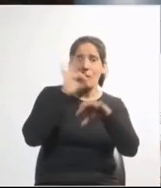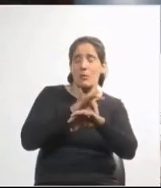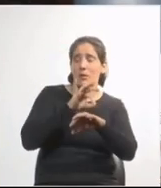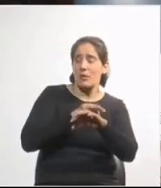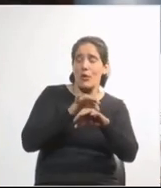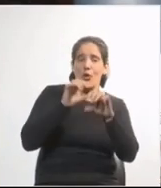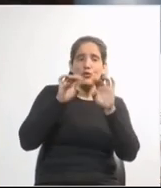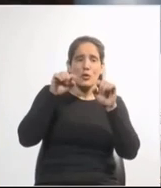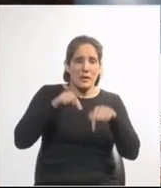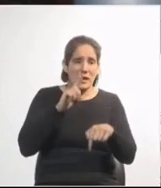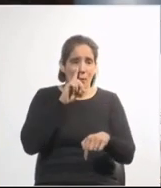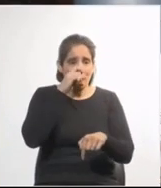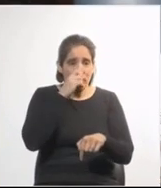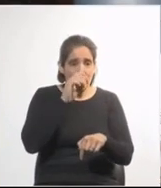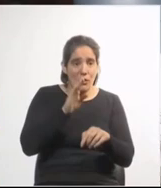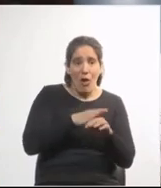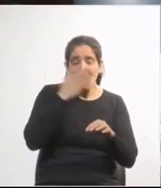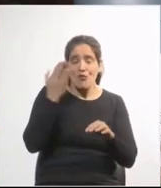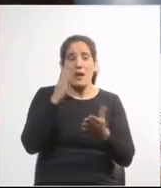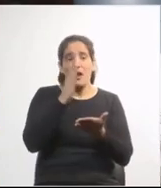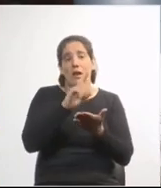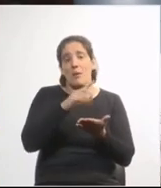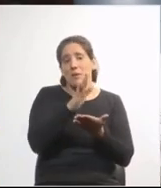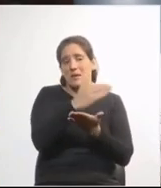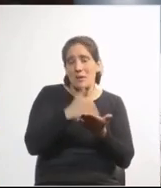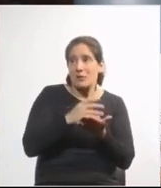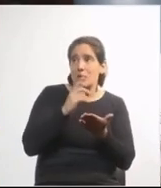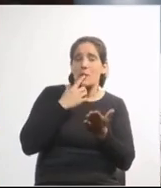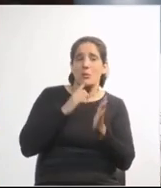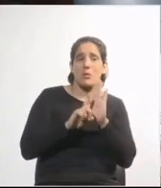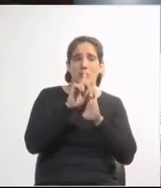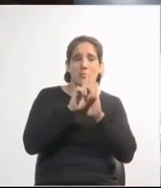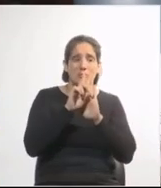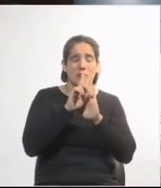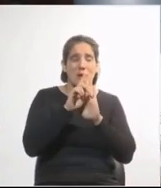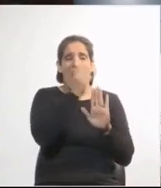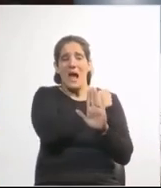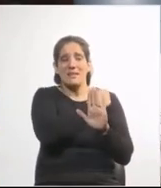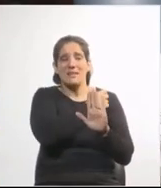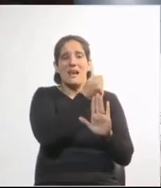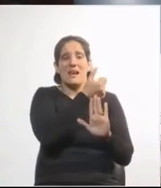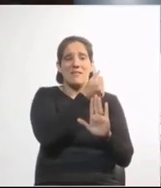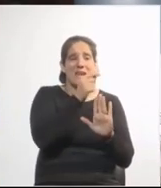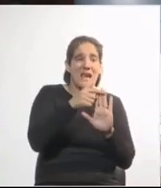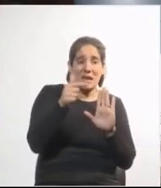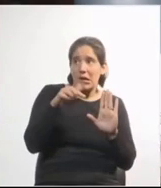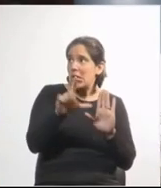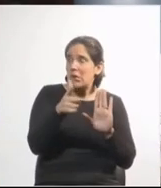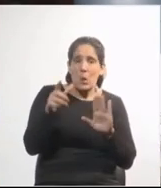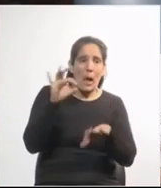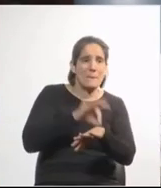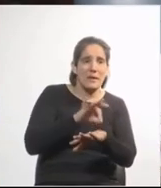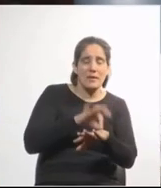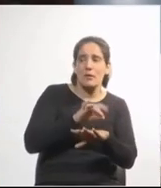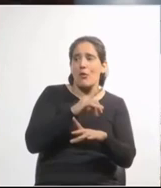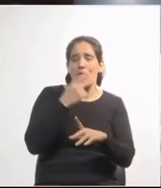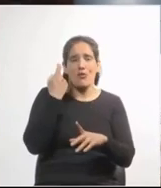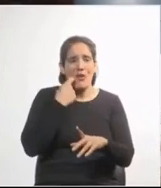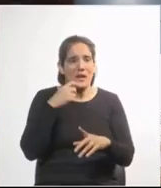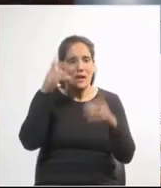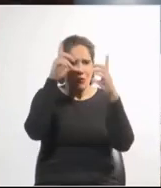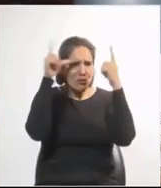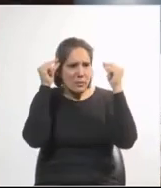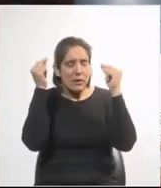capital y los que atienden en el interior del país, particularmente al norte del Río Negro. Por eso hemos propuesto destinar recursos para mejorar